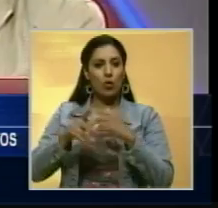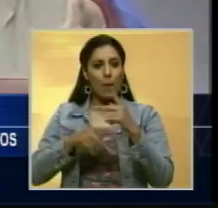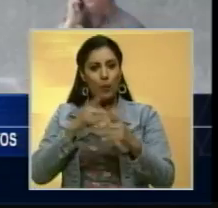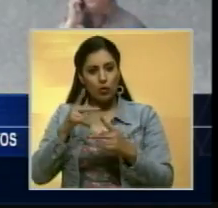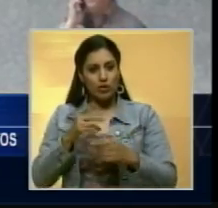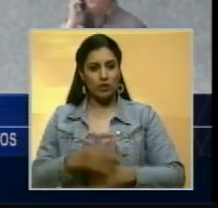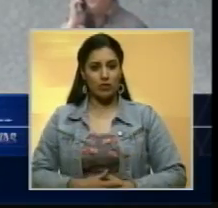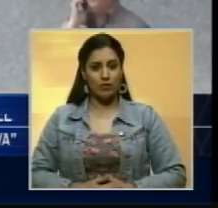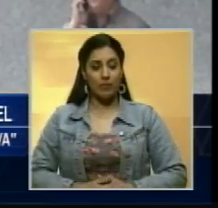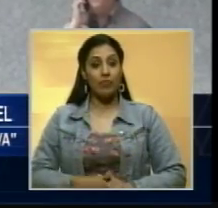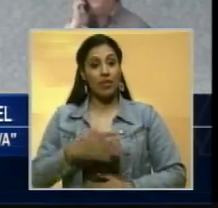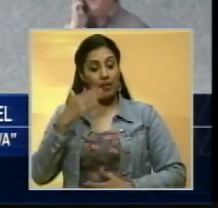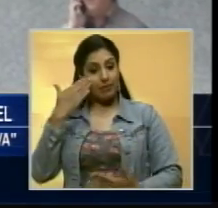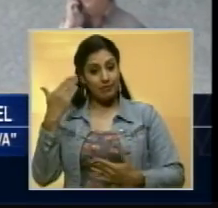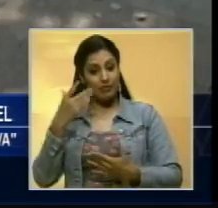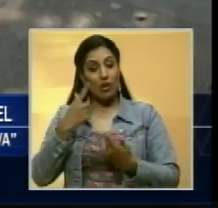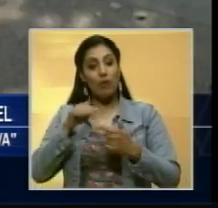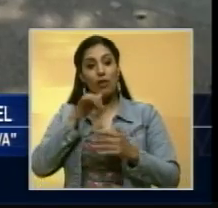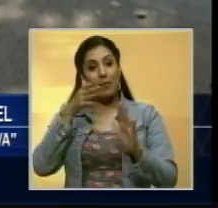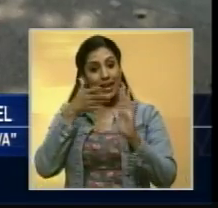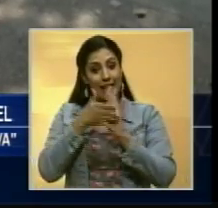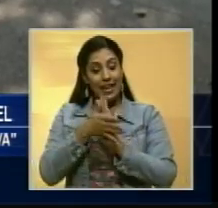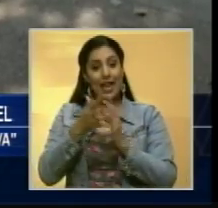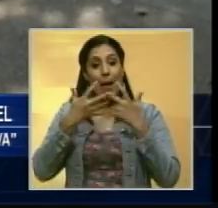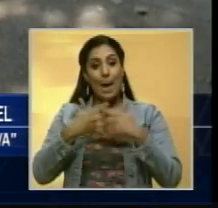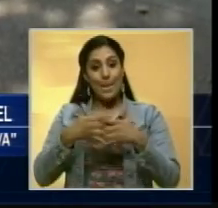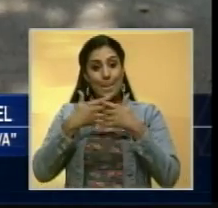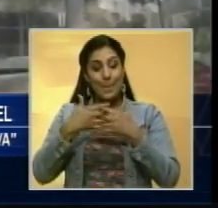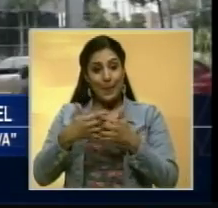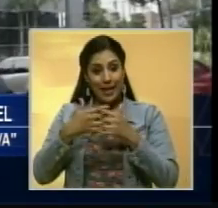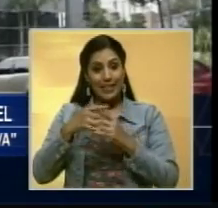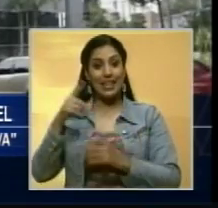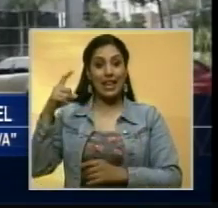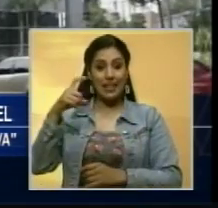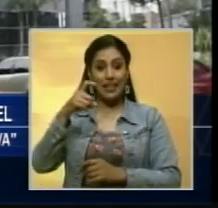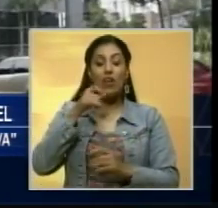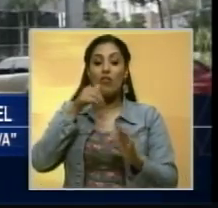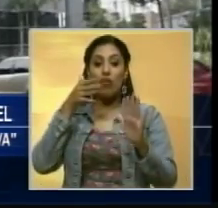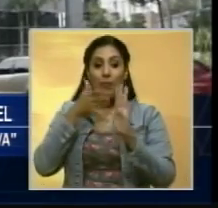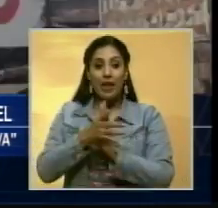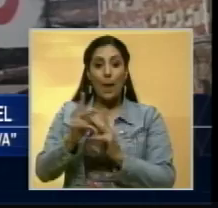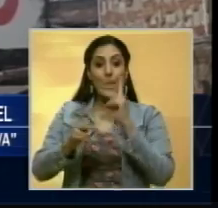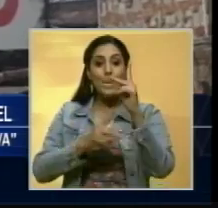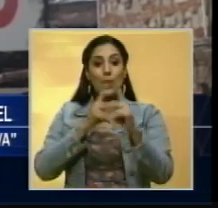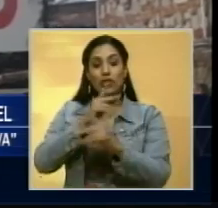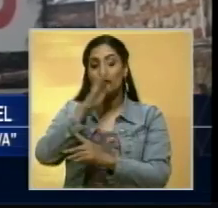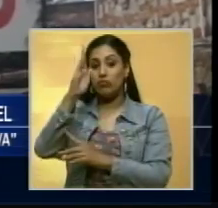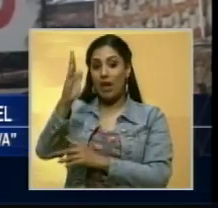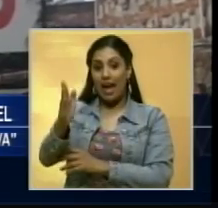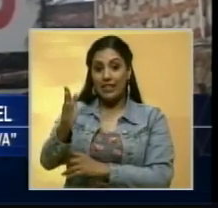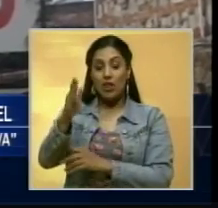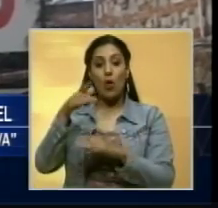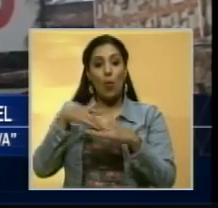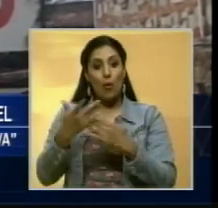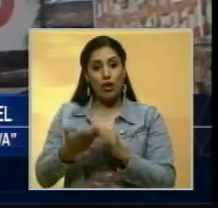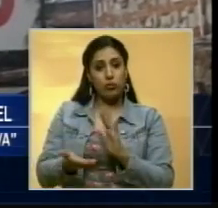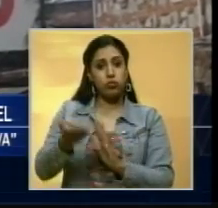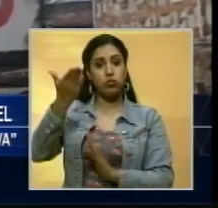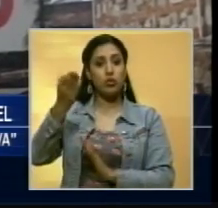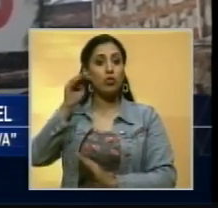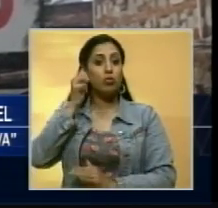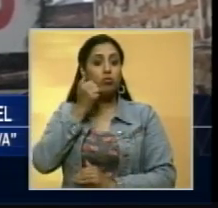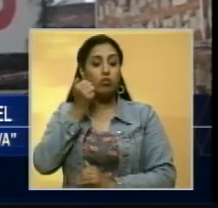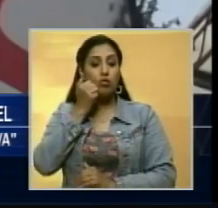precios. El superintendente manifestó que a la empresa telefónica Digitel se le abrió un proceso sancionatorio por incrementar las tarifas de